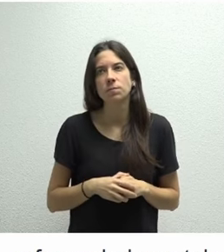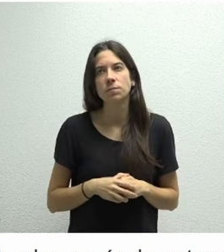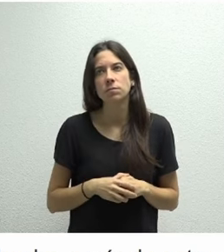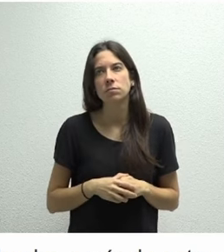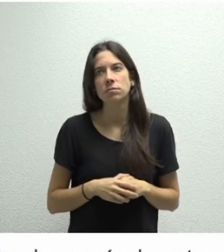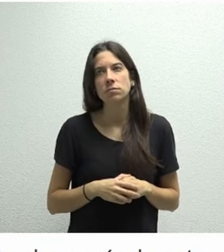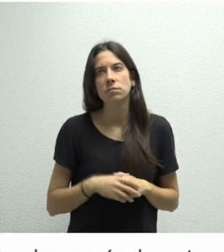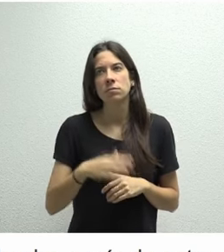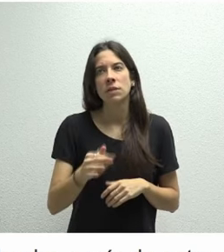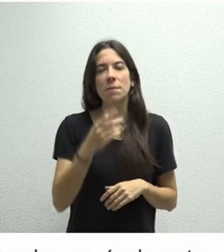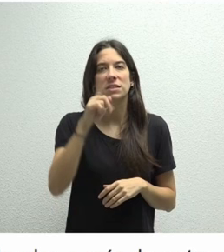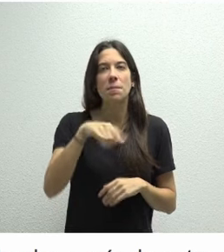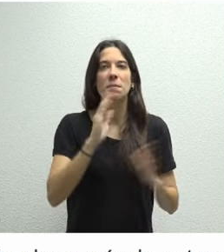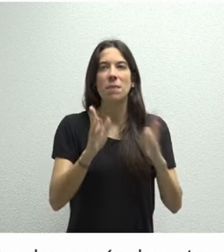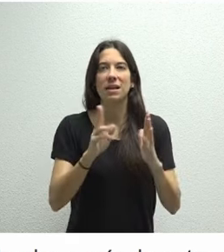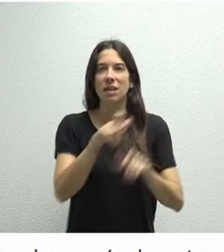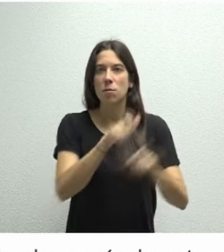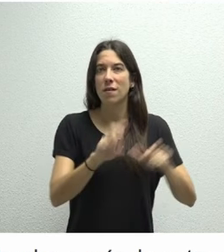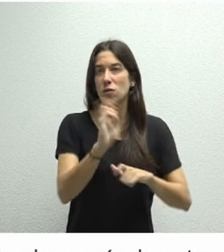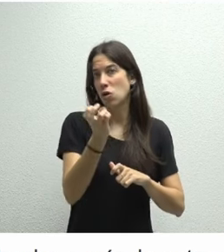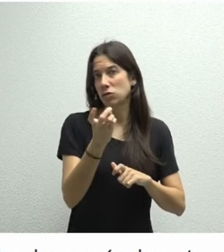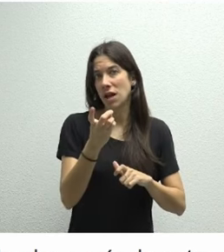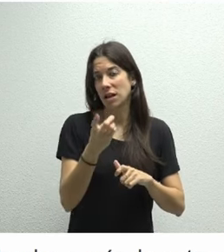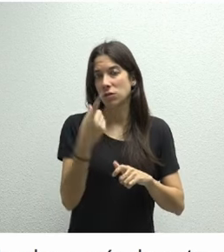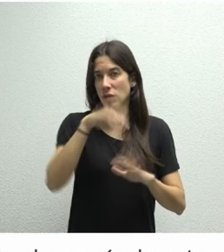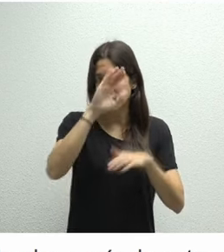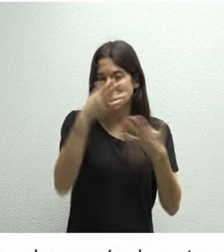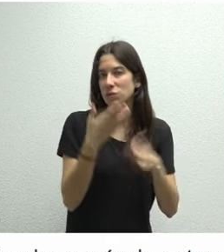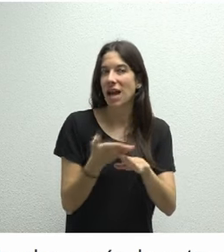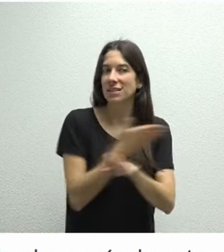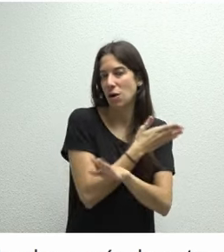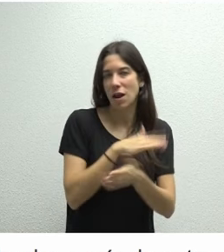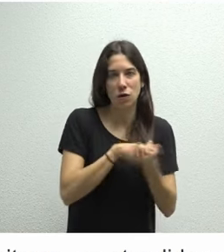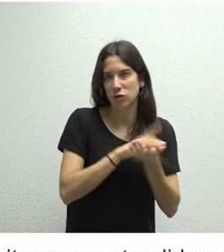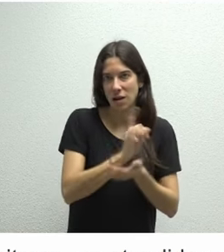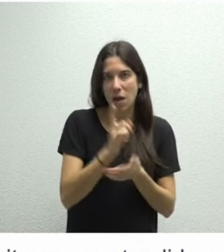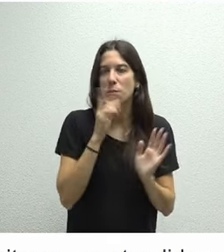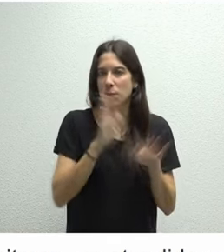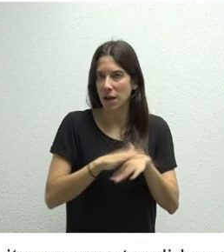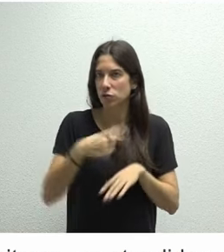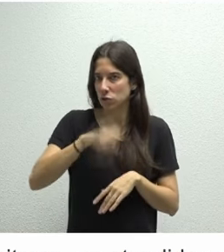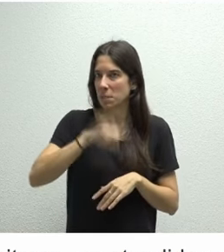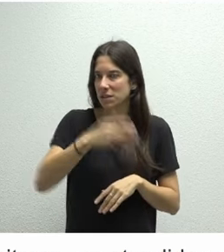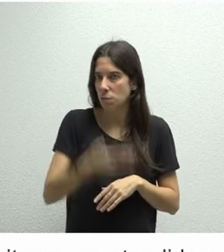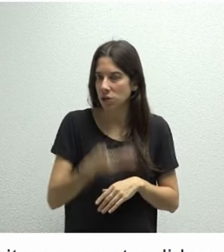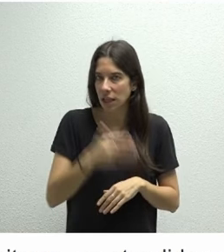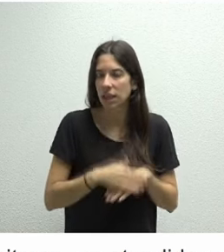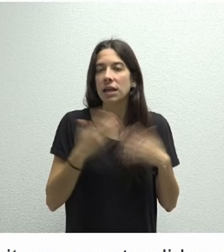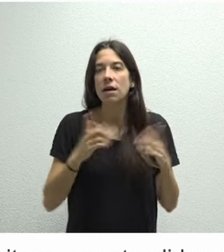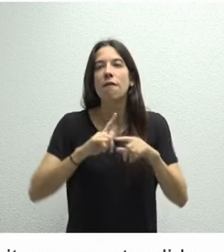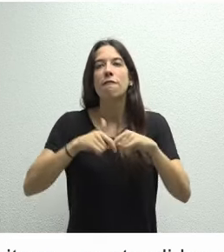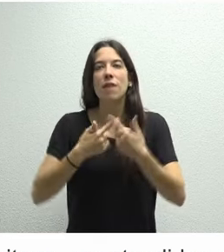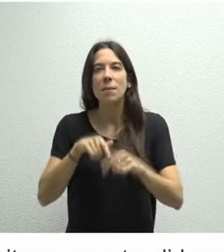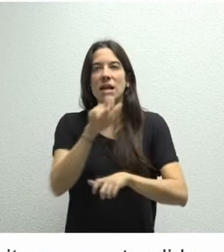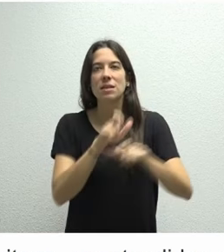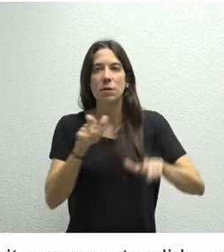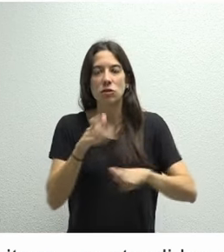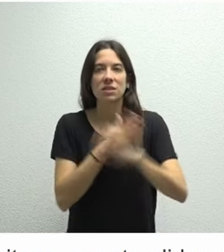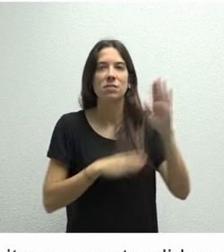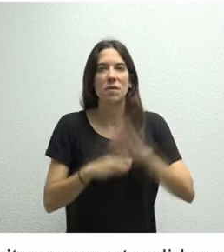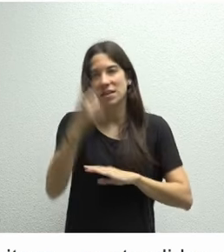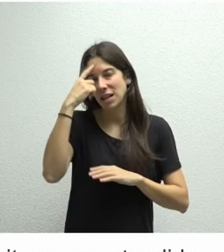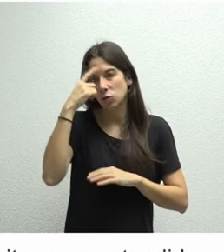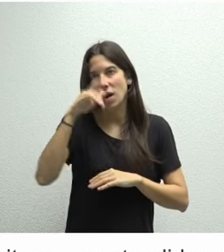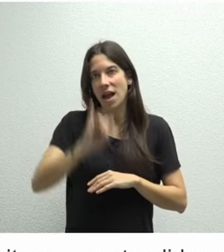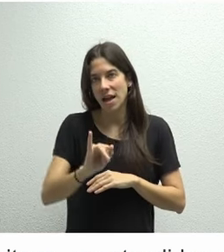hay otra parte de población que atendemos que no se ha hablado de ellos hasta ahora pero que para nosotros también es importante que es las familias de las personas con discapacidad